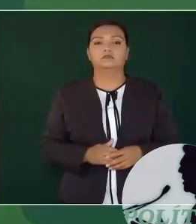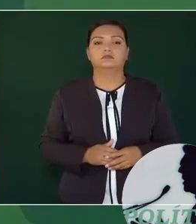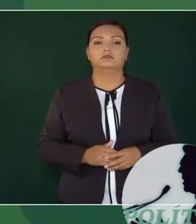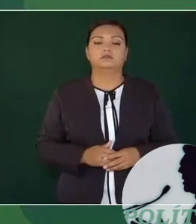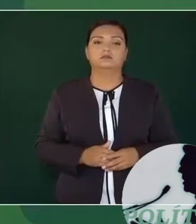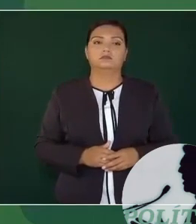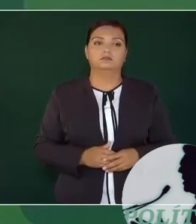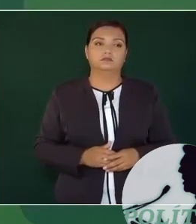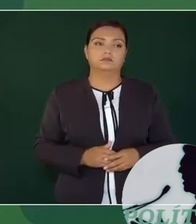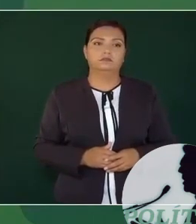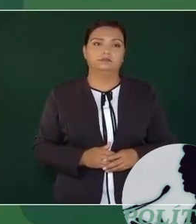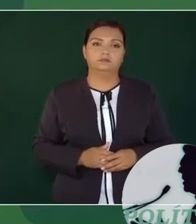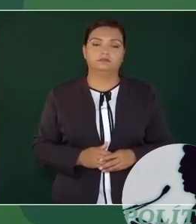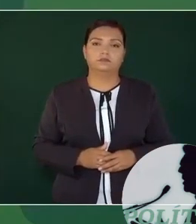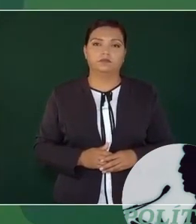Y